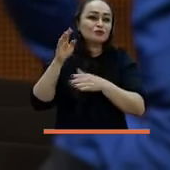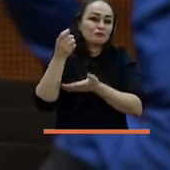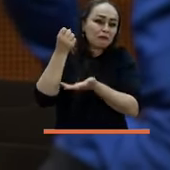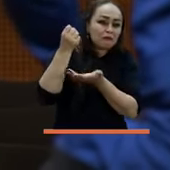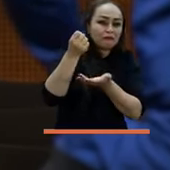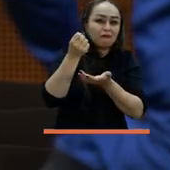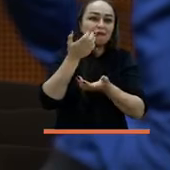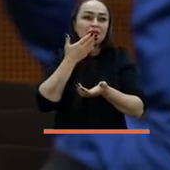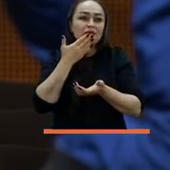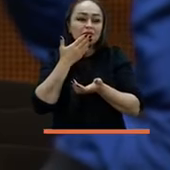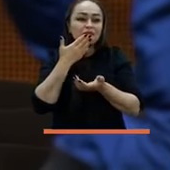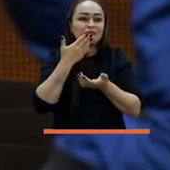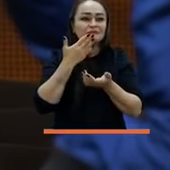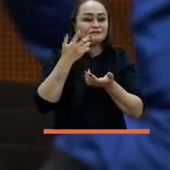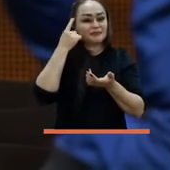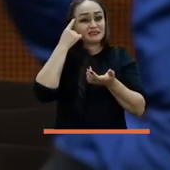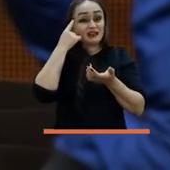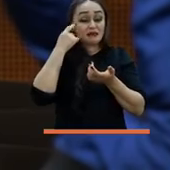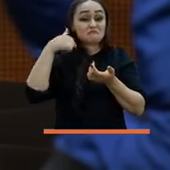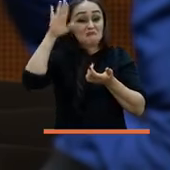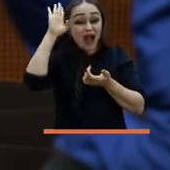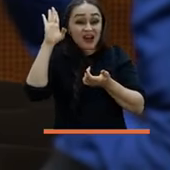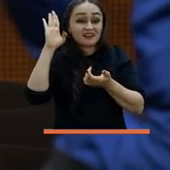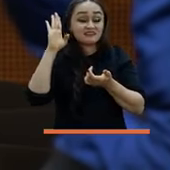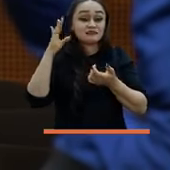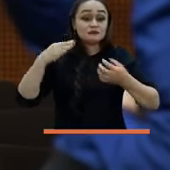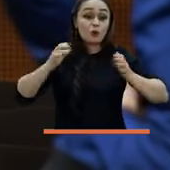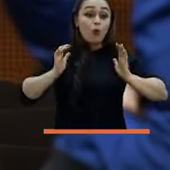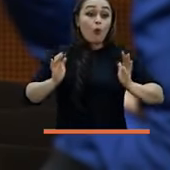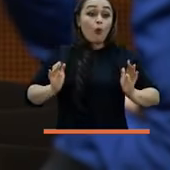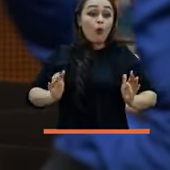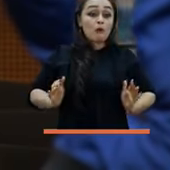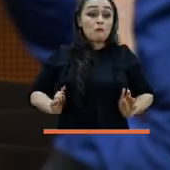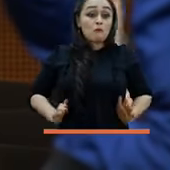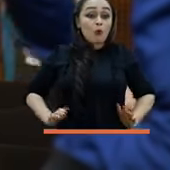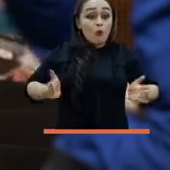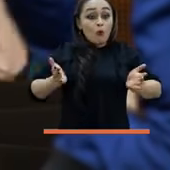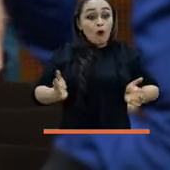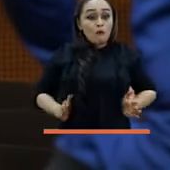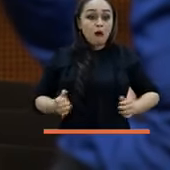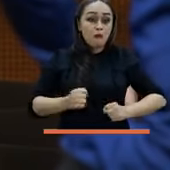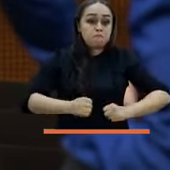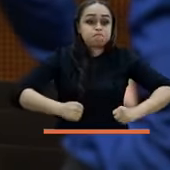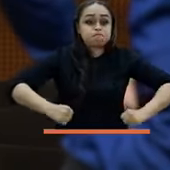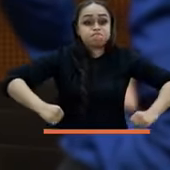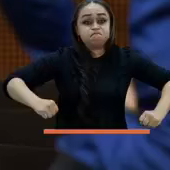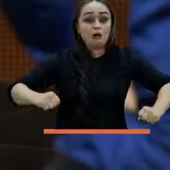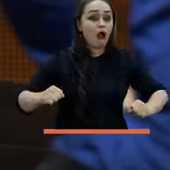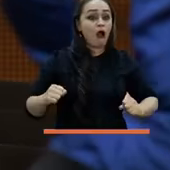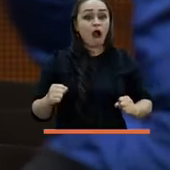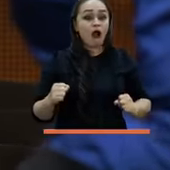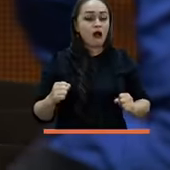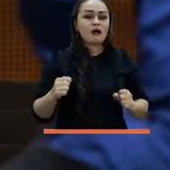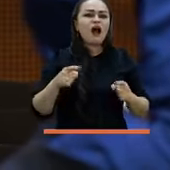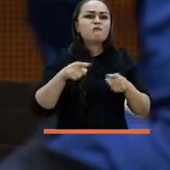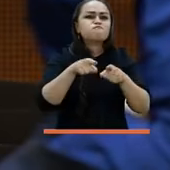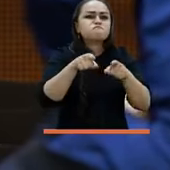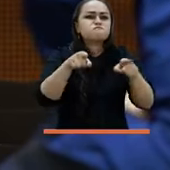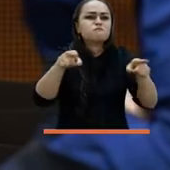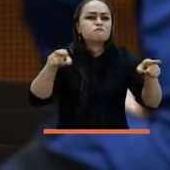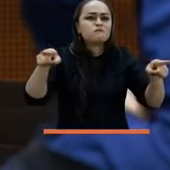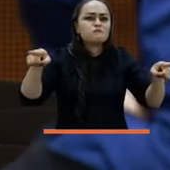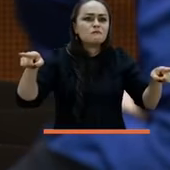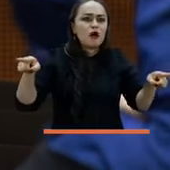como ese mecanismo de normalización de cuerpos en donde estamos las mujeres gordas yo también le quisiera preguntar a la gente que está aquí cuántas mujeres gordas